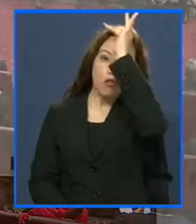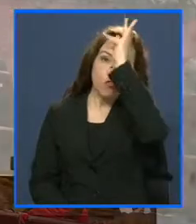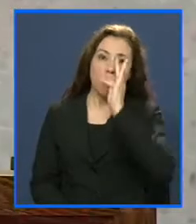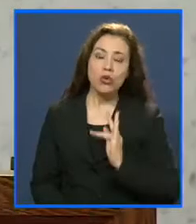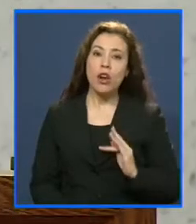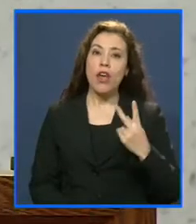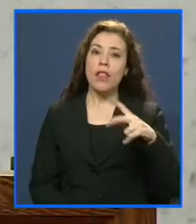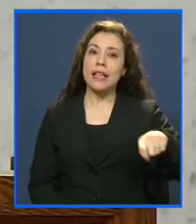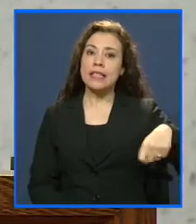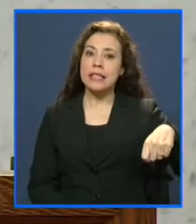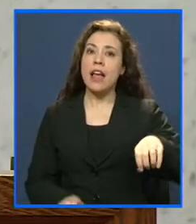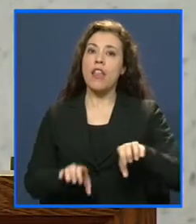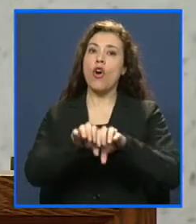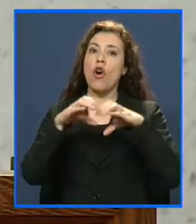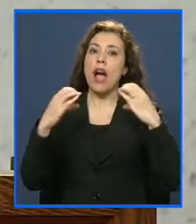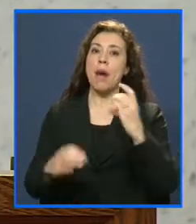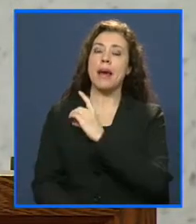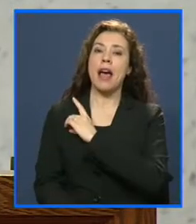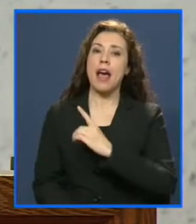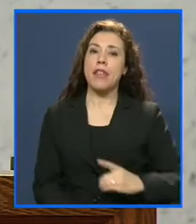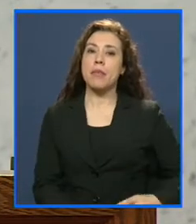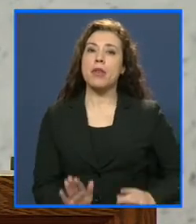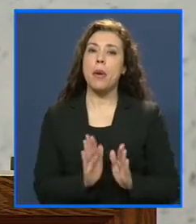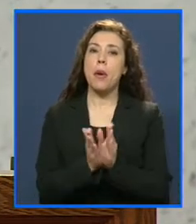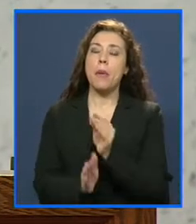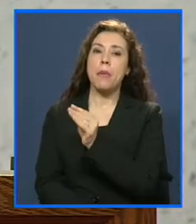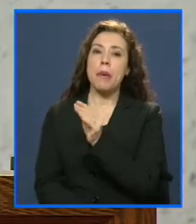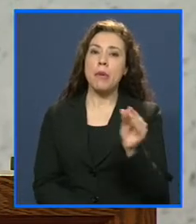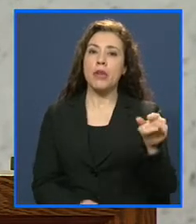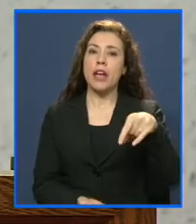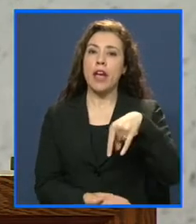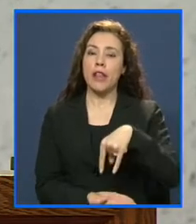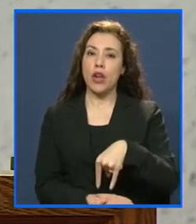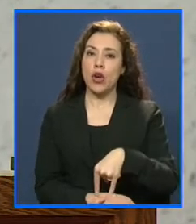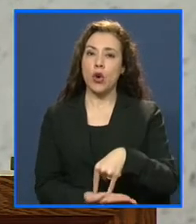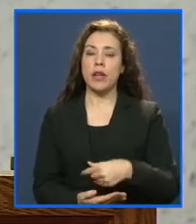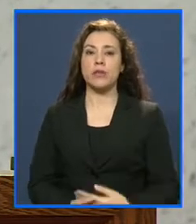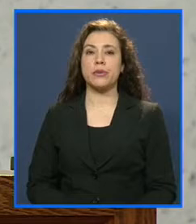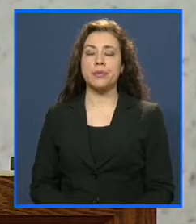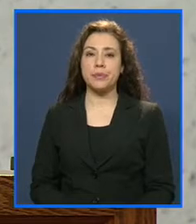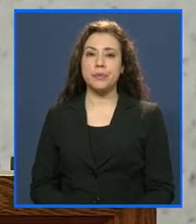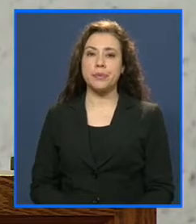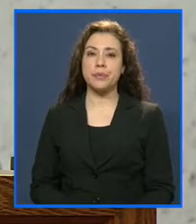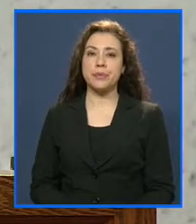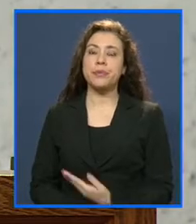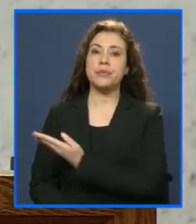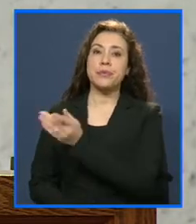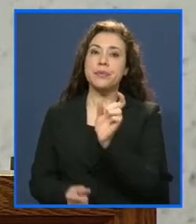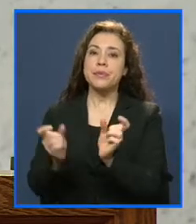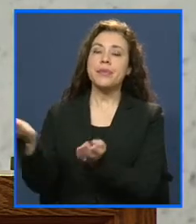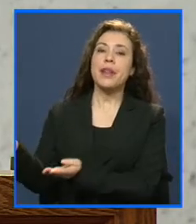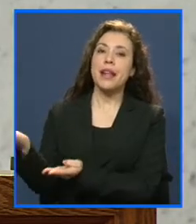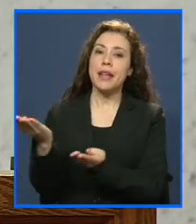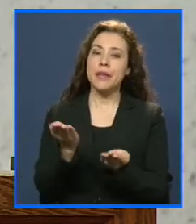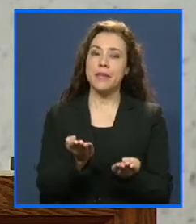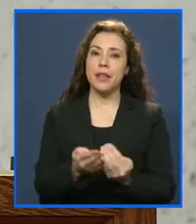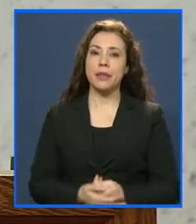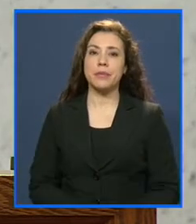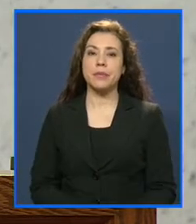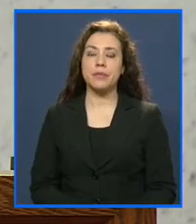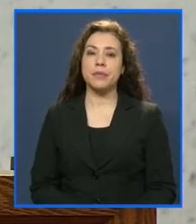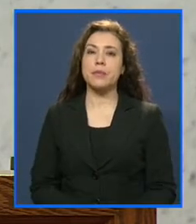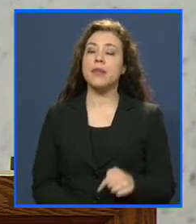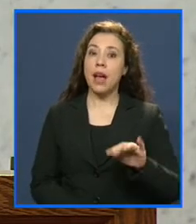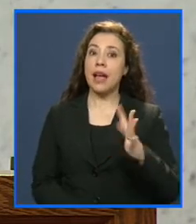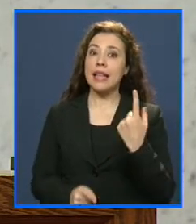senado de la cámara diputados y de la biblioteca del congreso nacional estimados invitados por